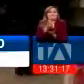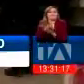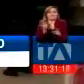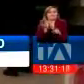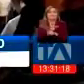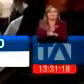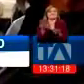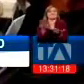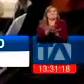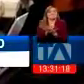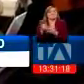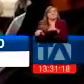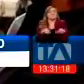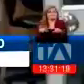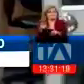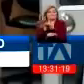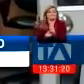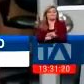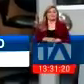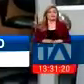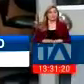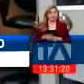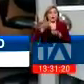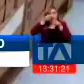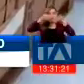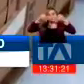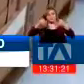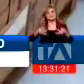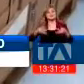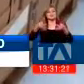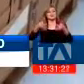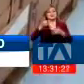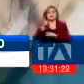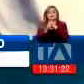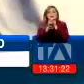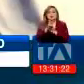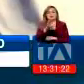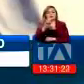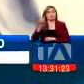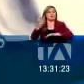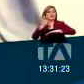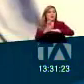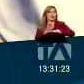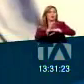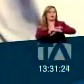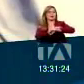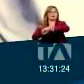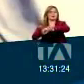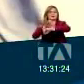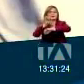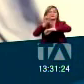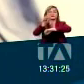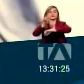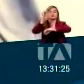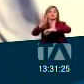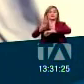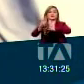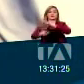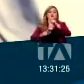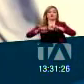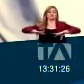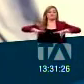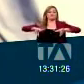insumos relacionados a la actividad médica. Un informe oficial revela que en lo que va del 2020 en Ecuador se ha detenido a 127 personas